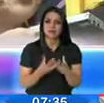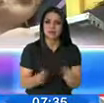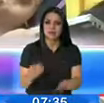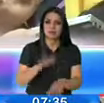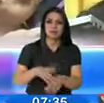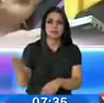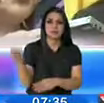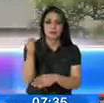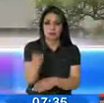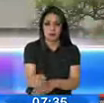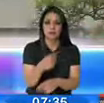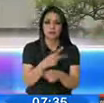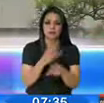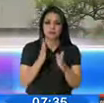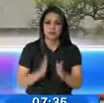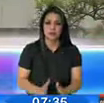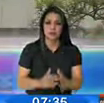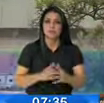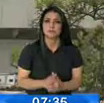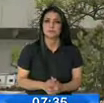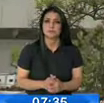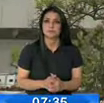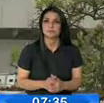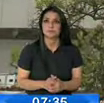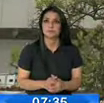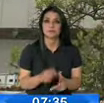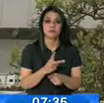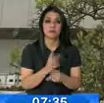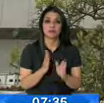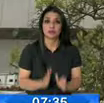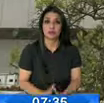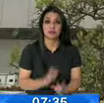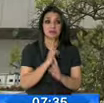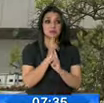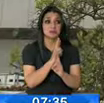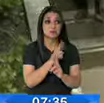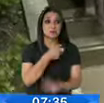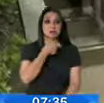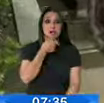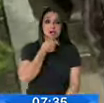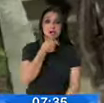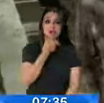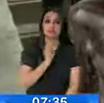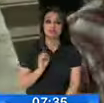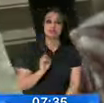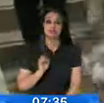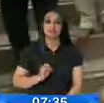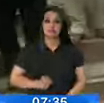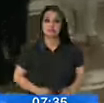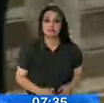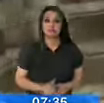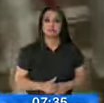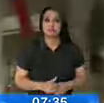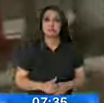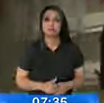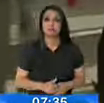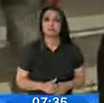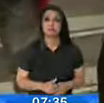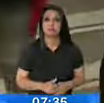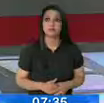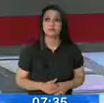llamarme a actuar como titular. Al respecto, ninguno de los actuales consejeros se quiso pronunciar, informó Héctor